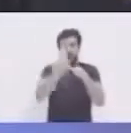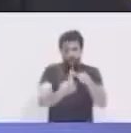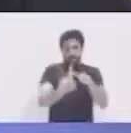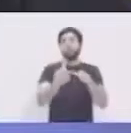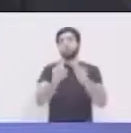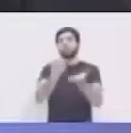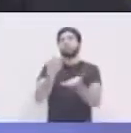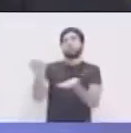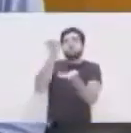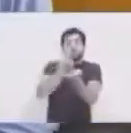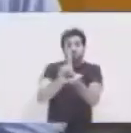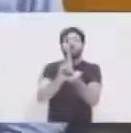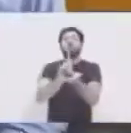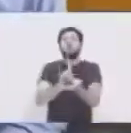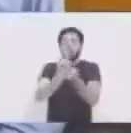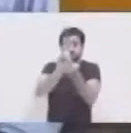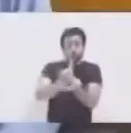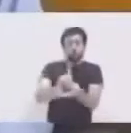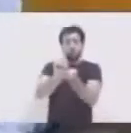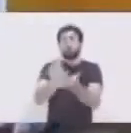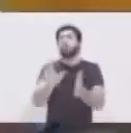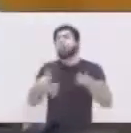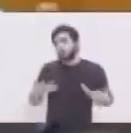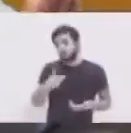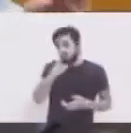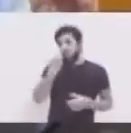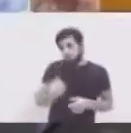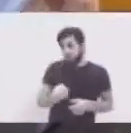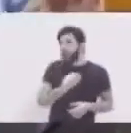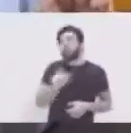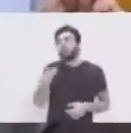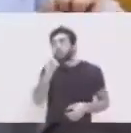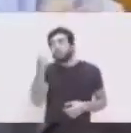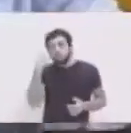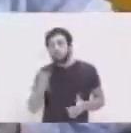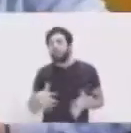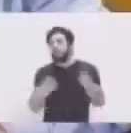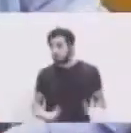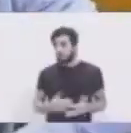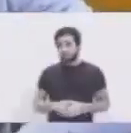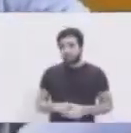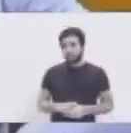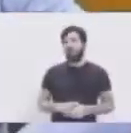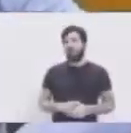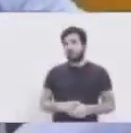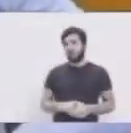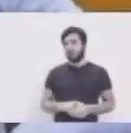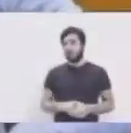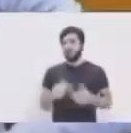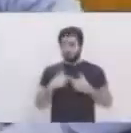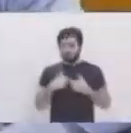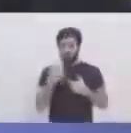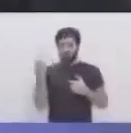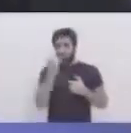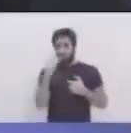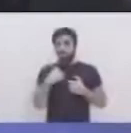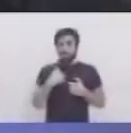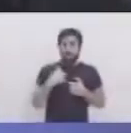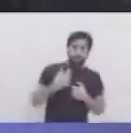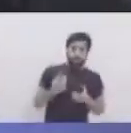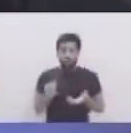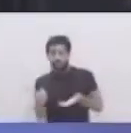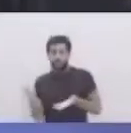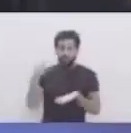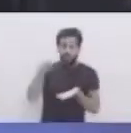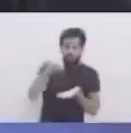¿Sí? ¿Sí? Graciela decidió subirse al barco con mucho cuidado. Y en ese momento, el niño